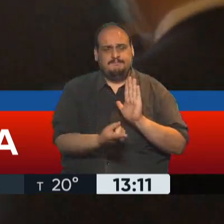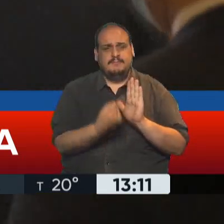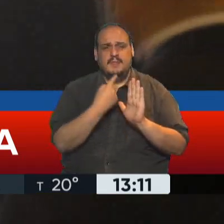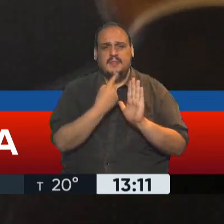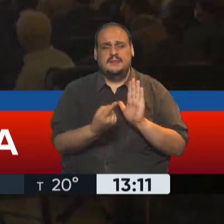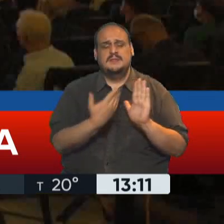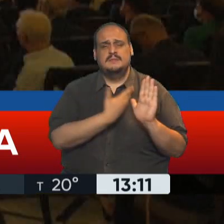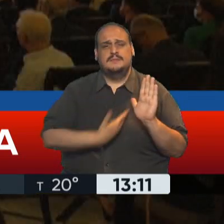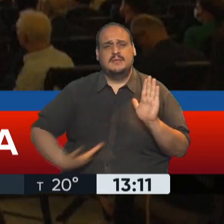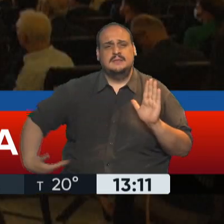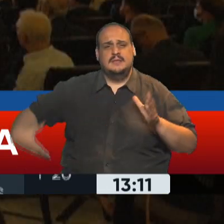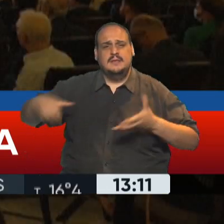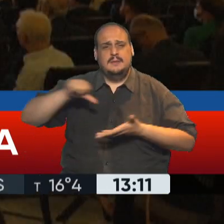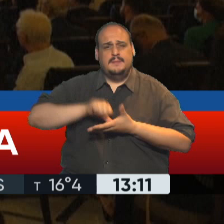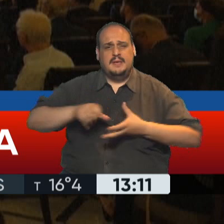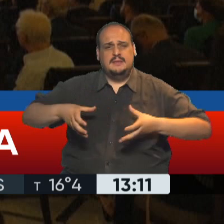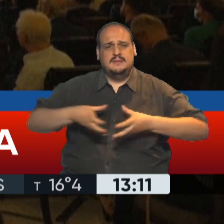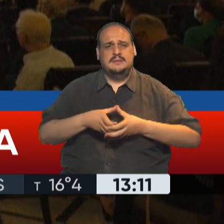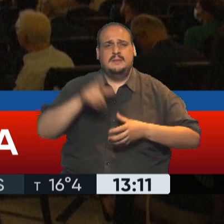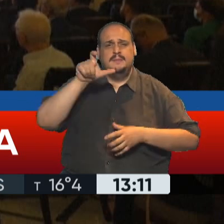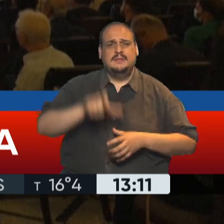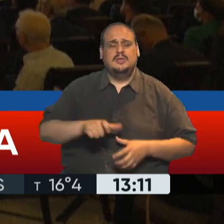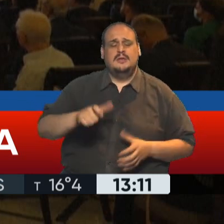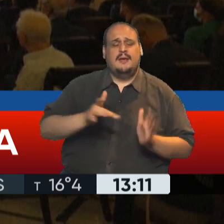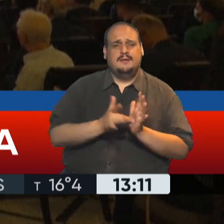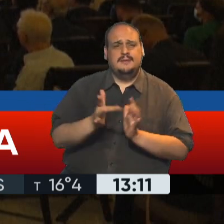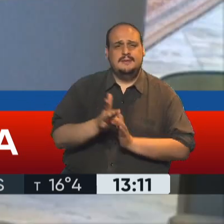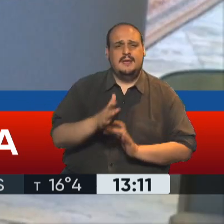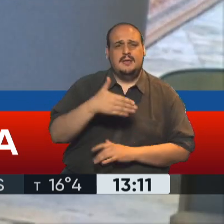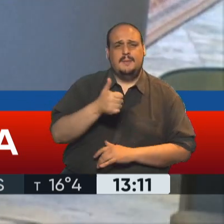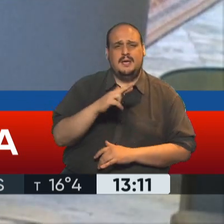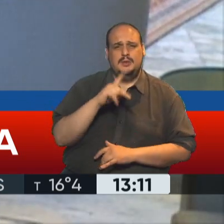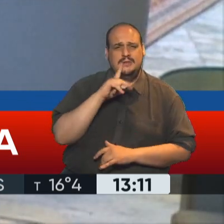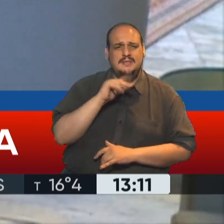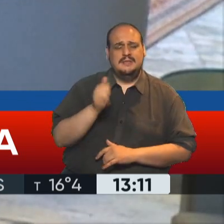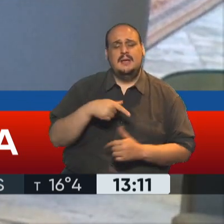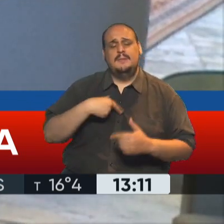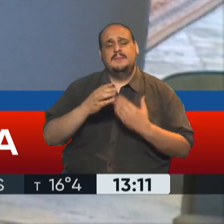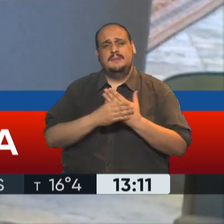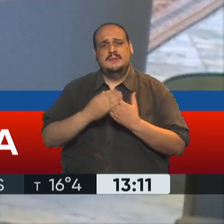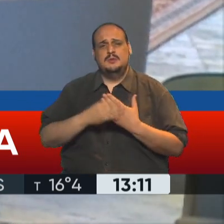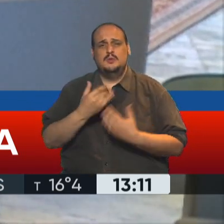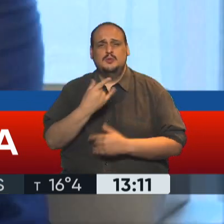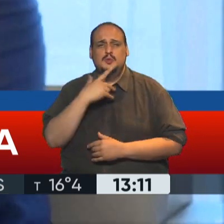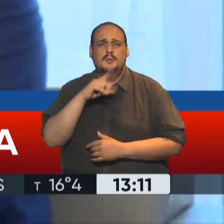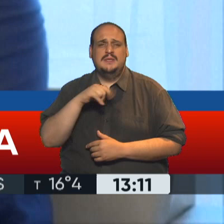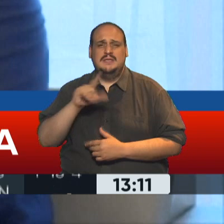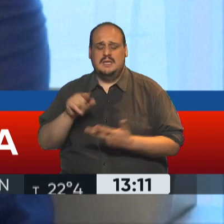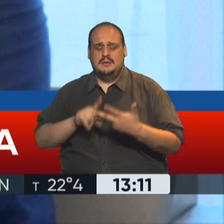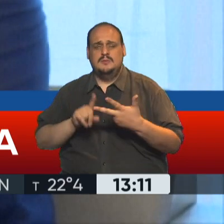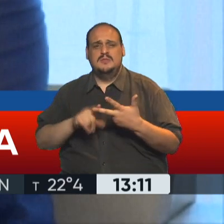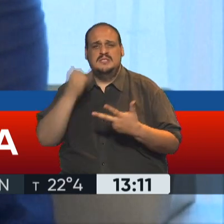la República debe ser siempre un cristiano maronita, el primer ministro un sunita y el presidente del Parlamento un